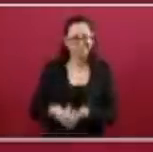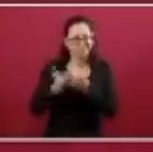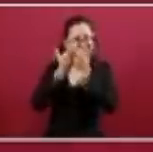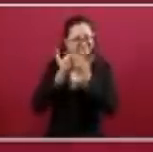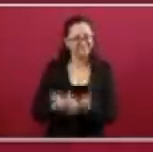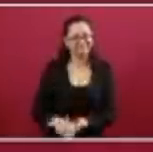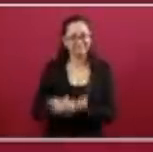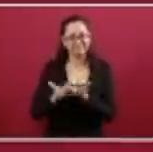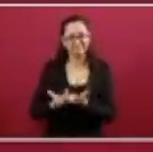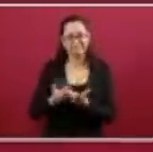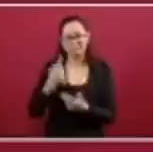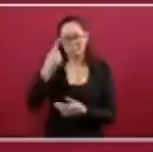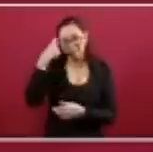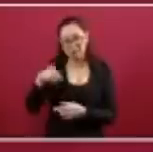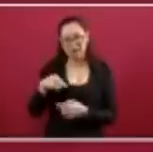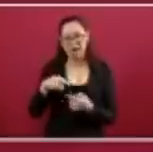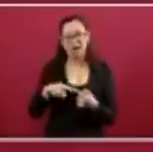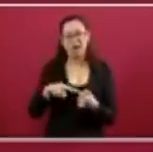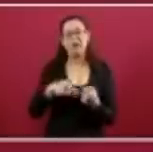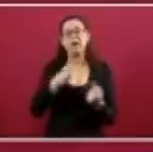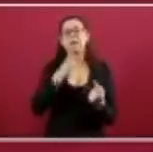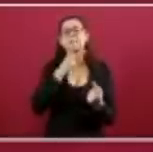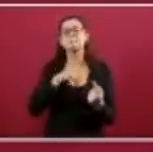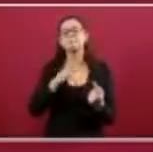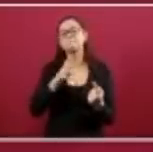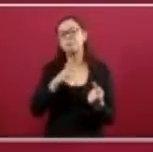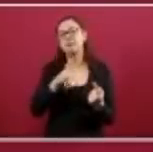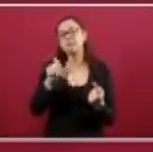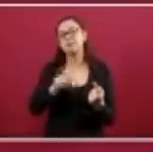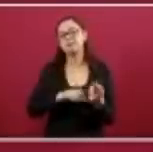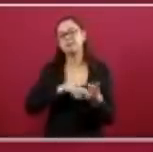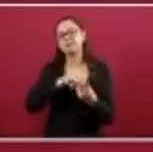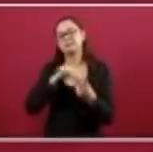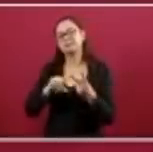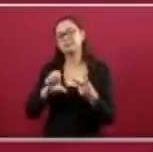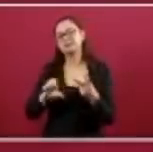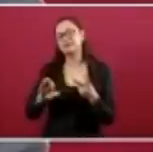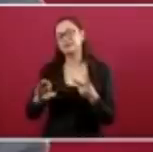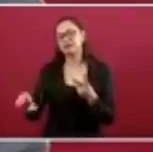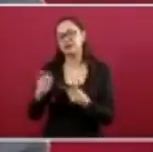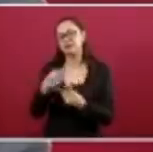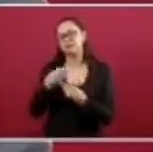para fortalecer a Pemex y a la Comisión Federal de Electricidad.